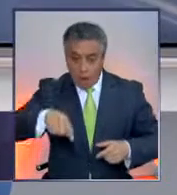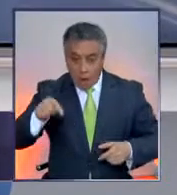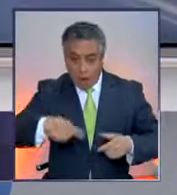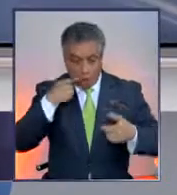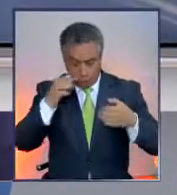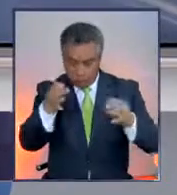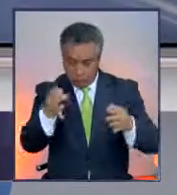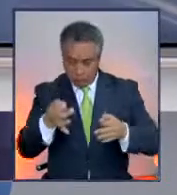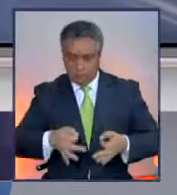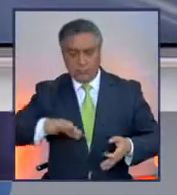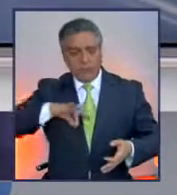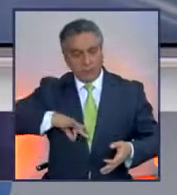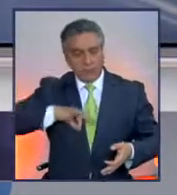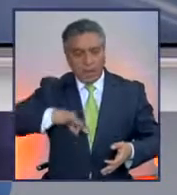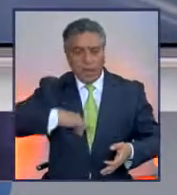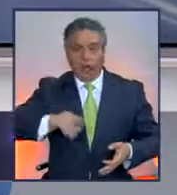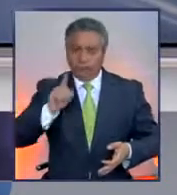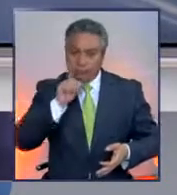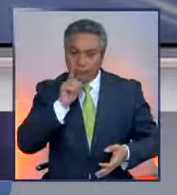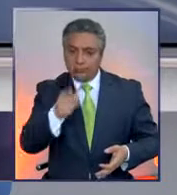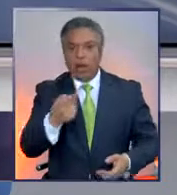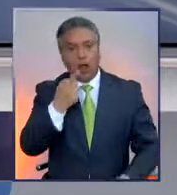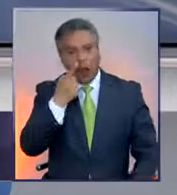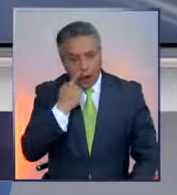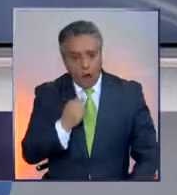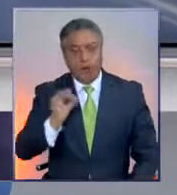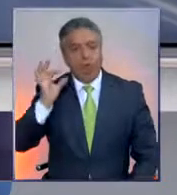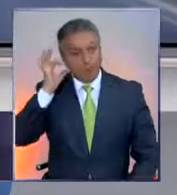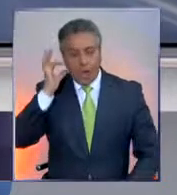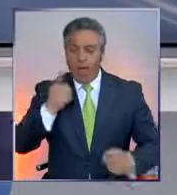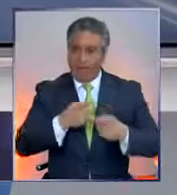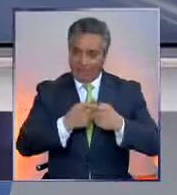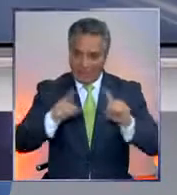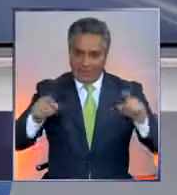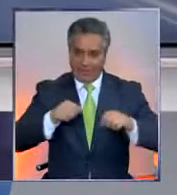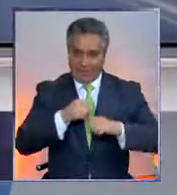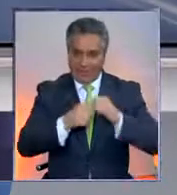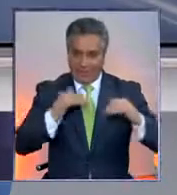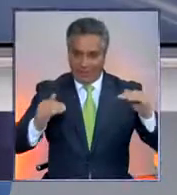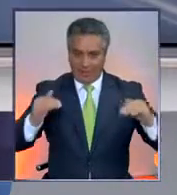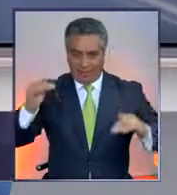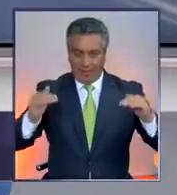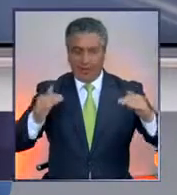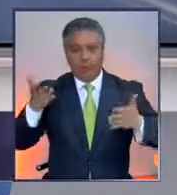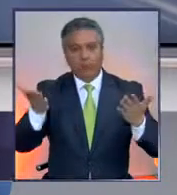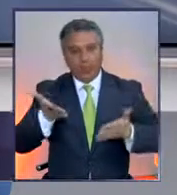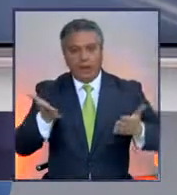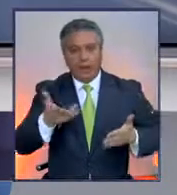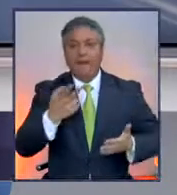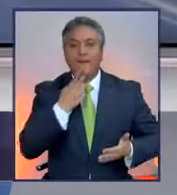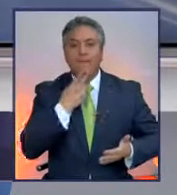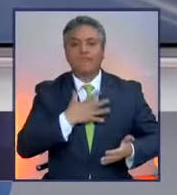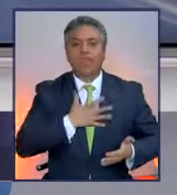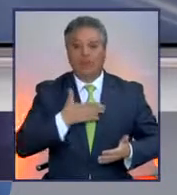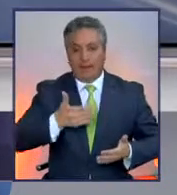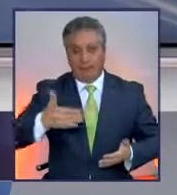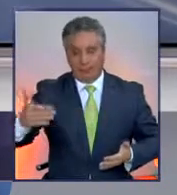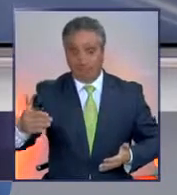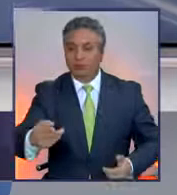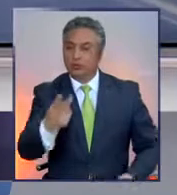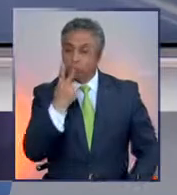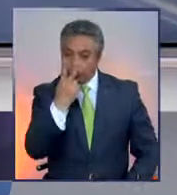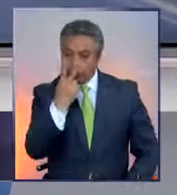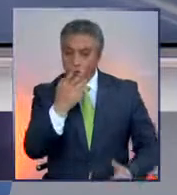hace una distinción entre los hombres y las mujeres por las diferentes expectativas de vida. Hay dos tablas